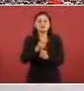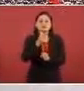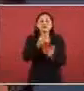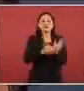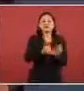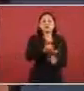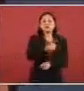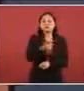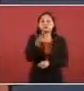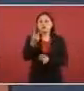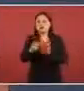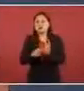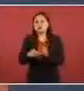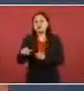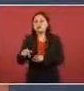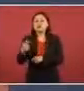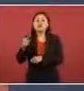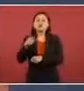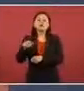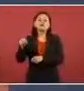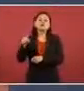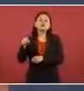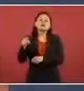2011-2012, se registraron